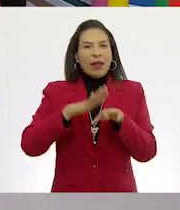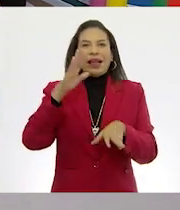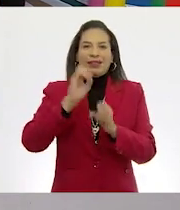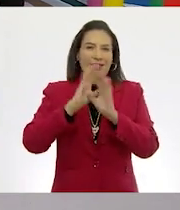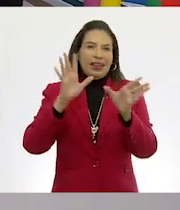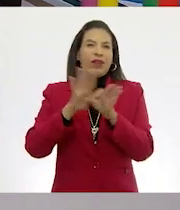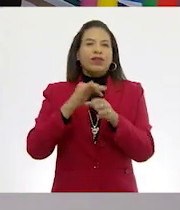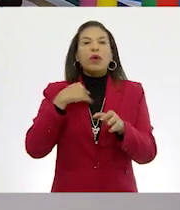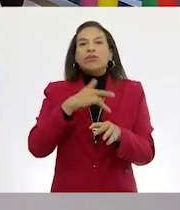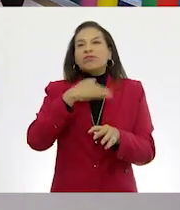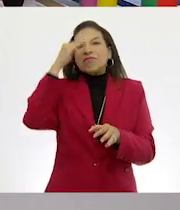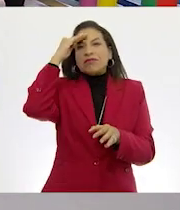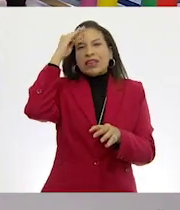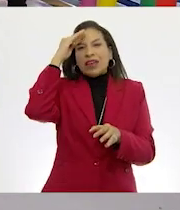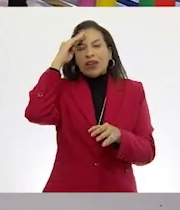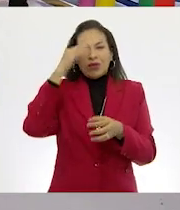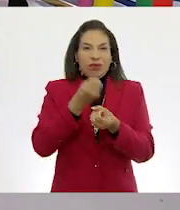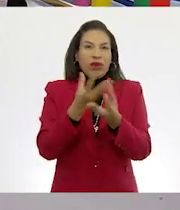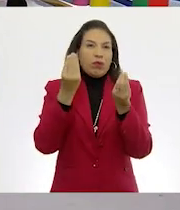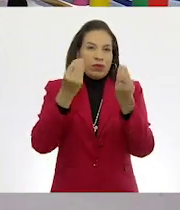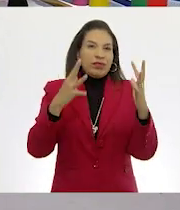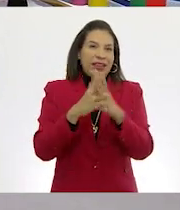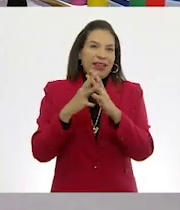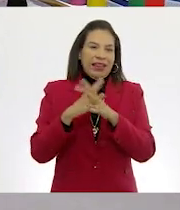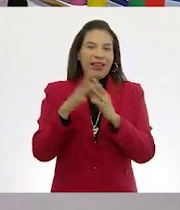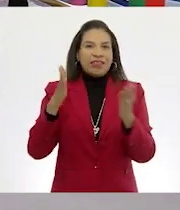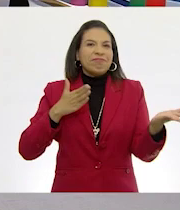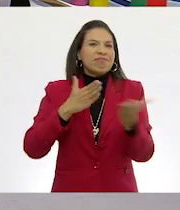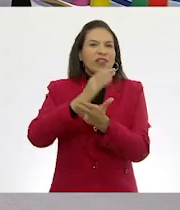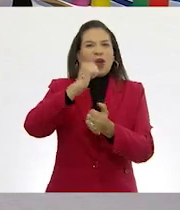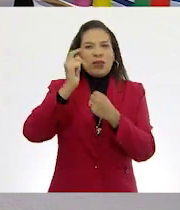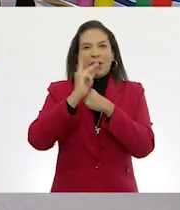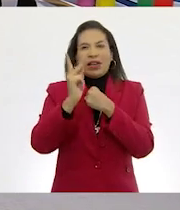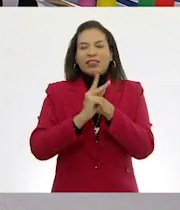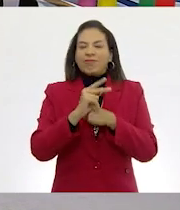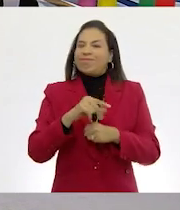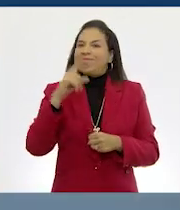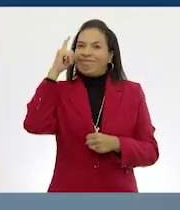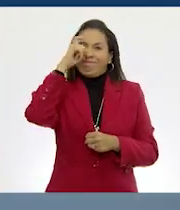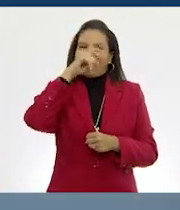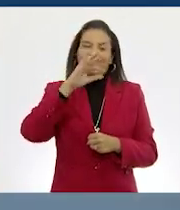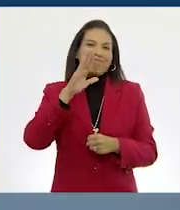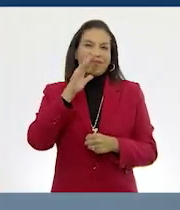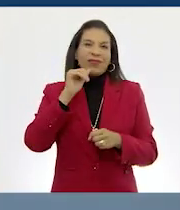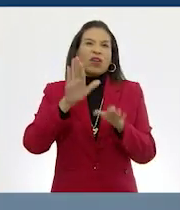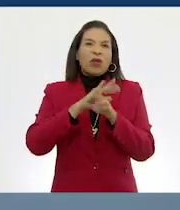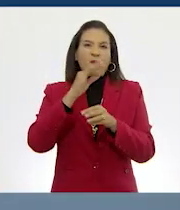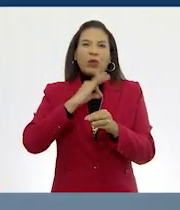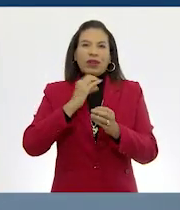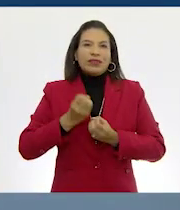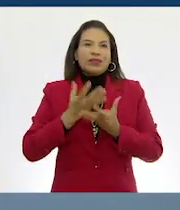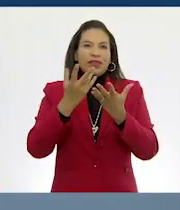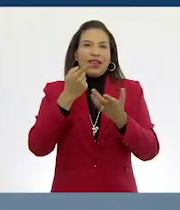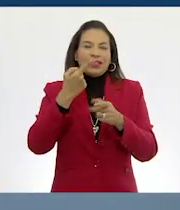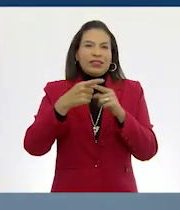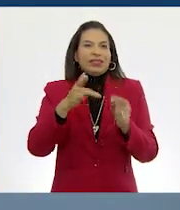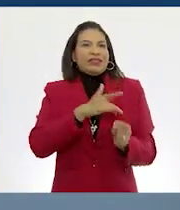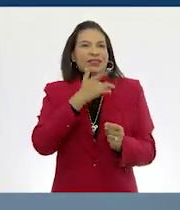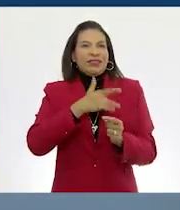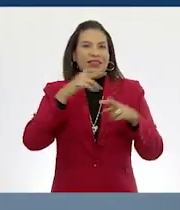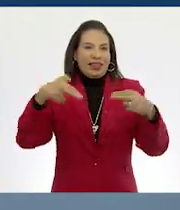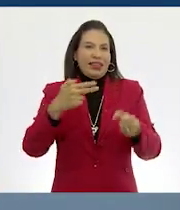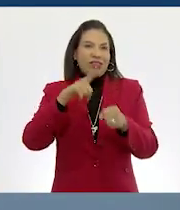más y supongo que con tanta guerra e intervención no fue difícil lograr inspirar este